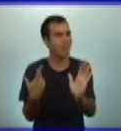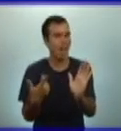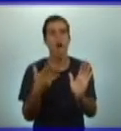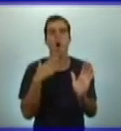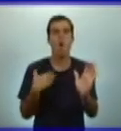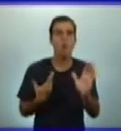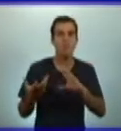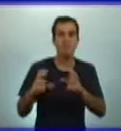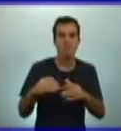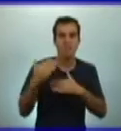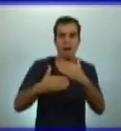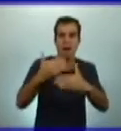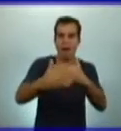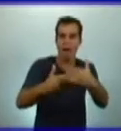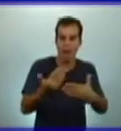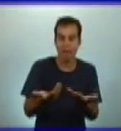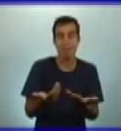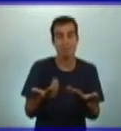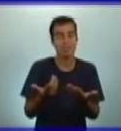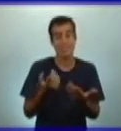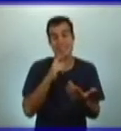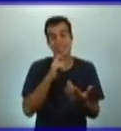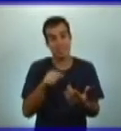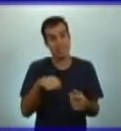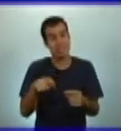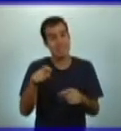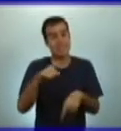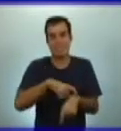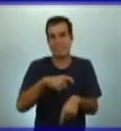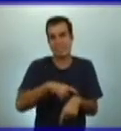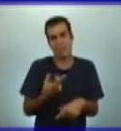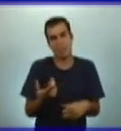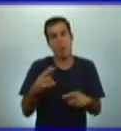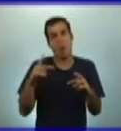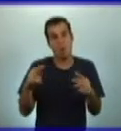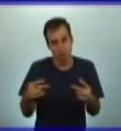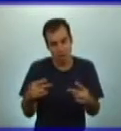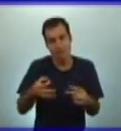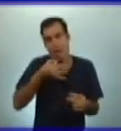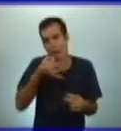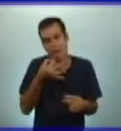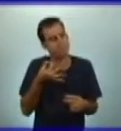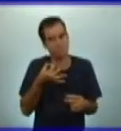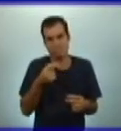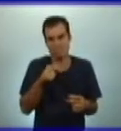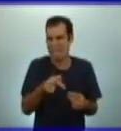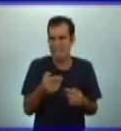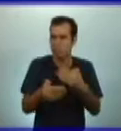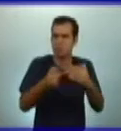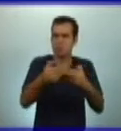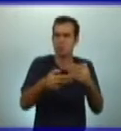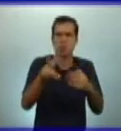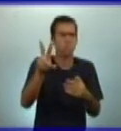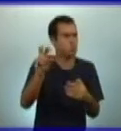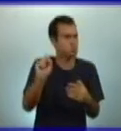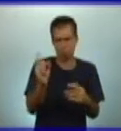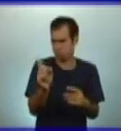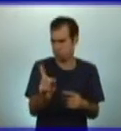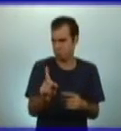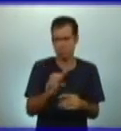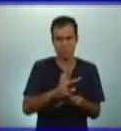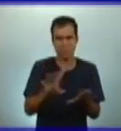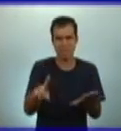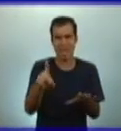tenemos tiempo por en la televisión volver a retomar el procedimiento. Yo insisto, este no es un procedimiento nuevo, es un procedimiento que